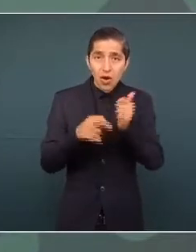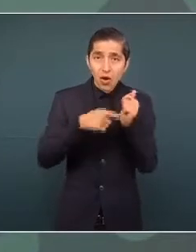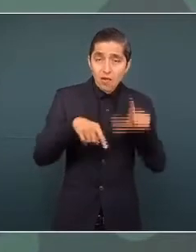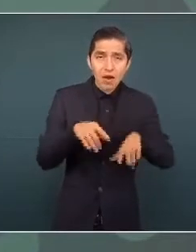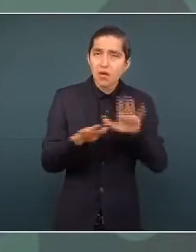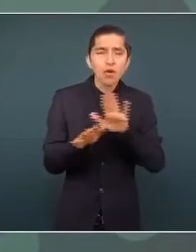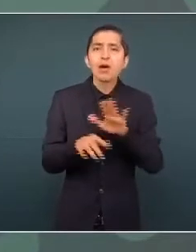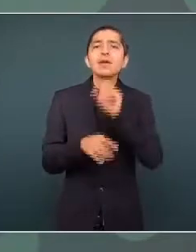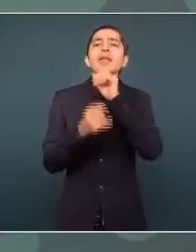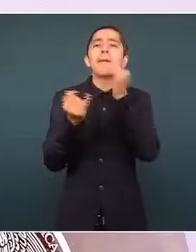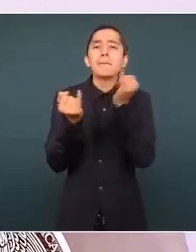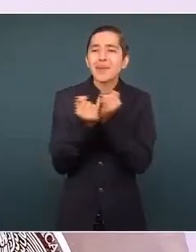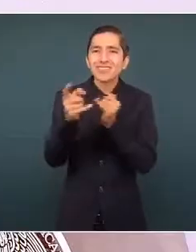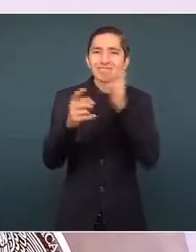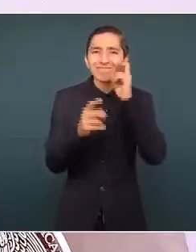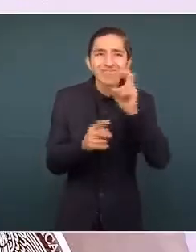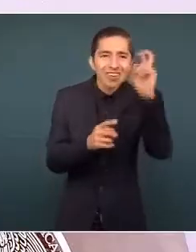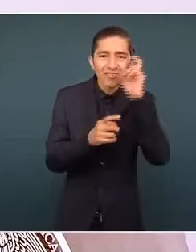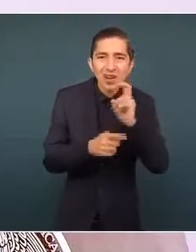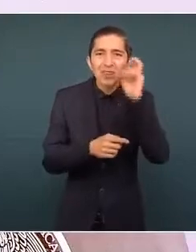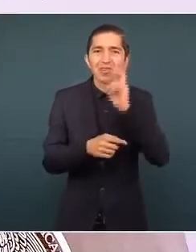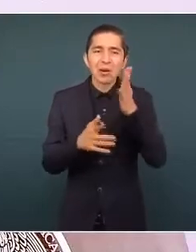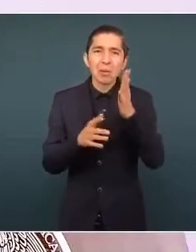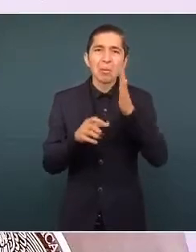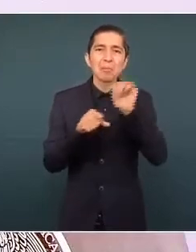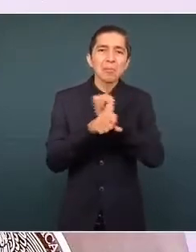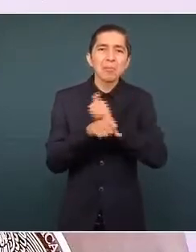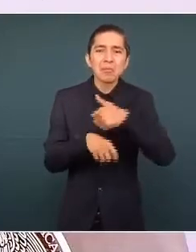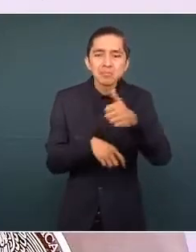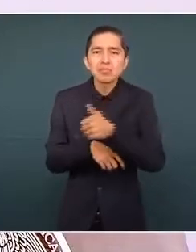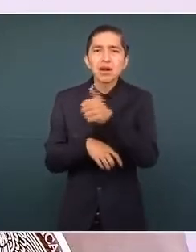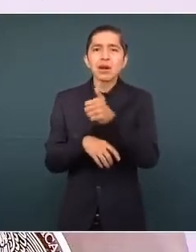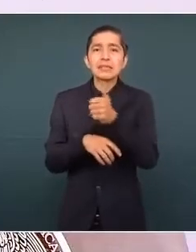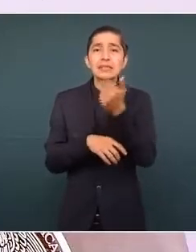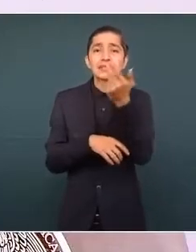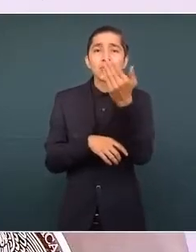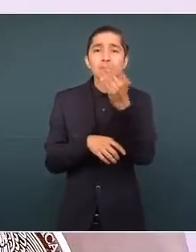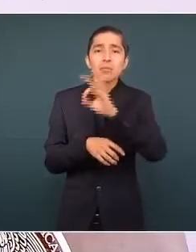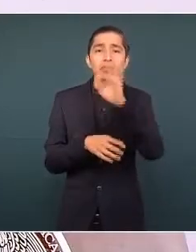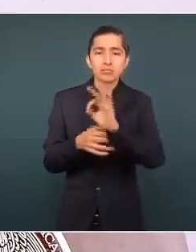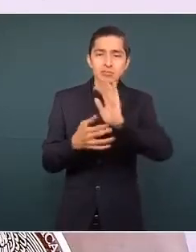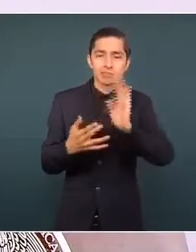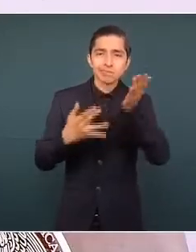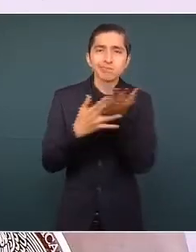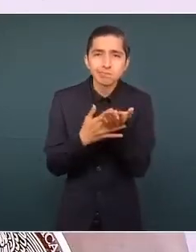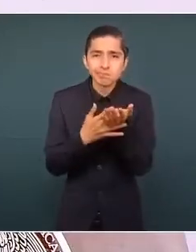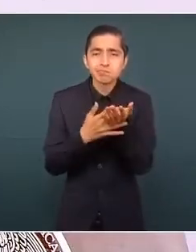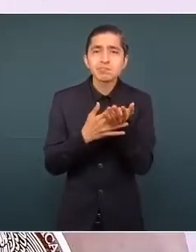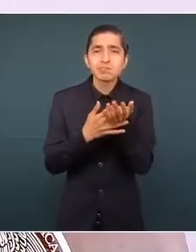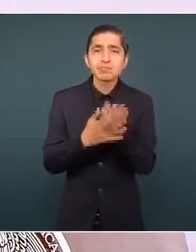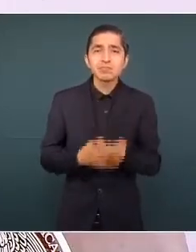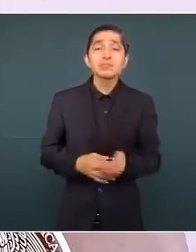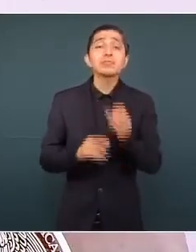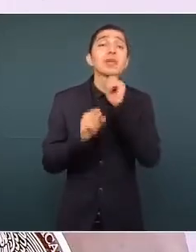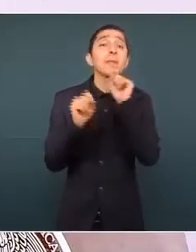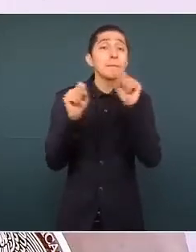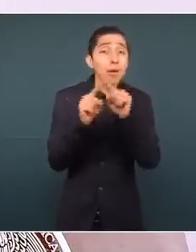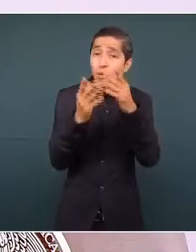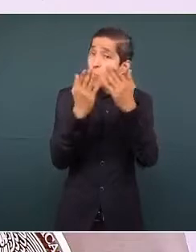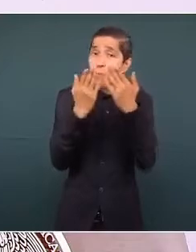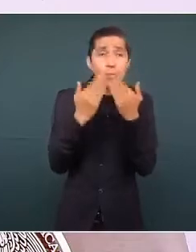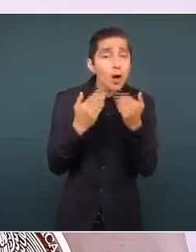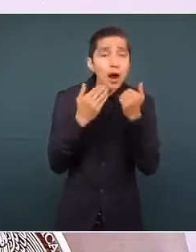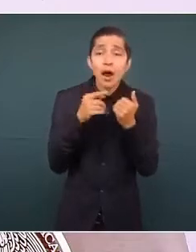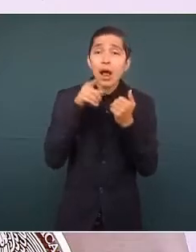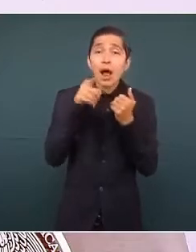redujimos los viáticos a un 50%, no hay viáticos